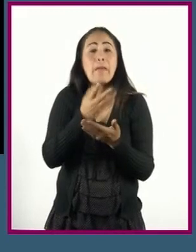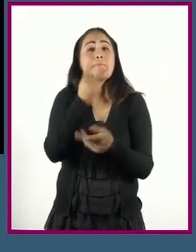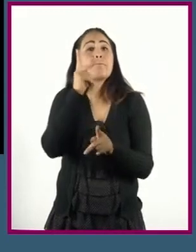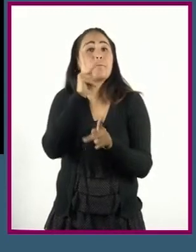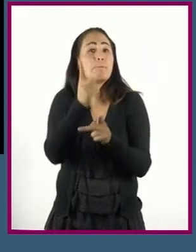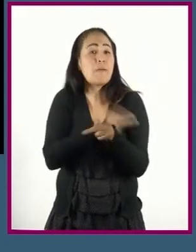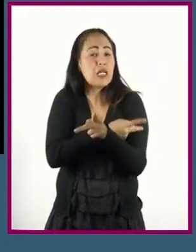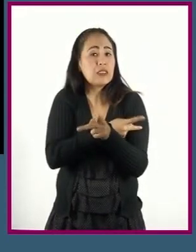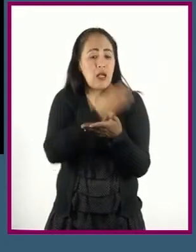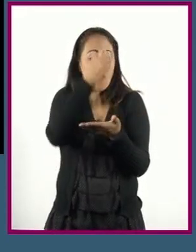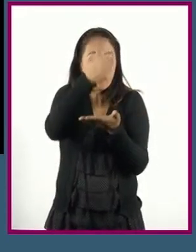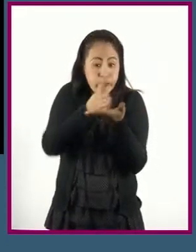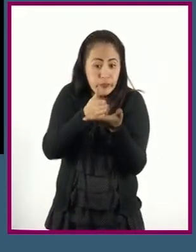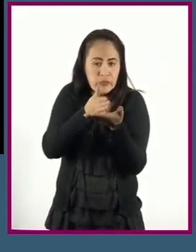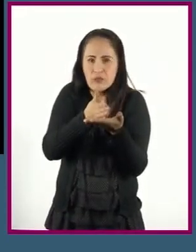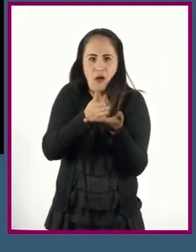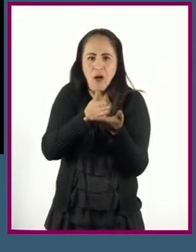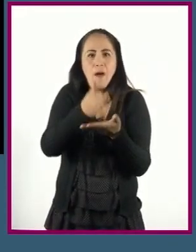división?